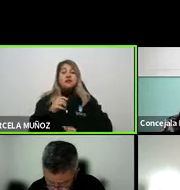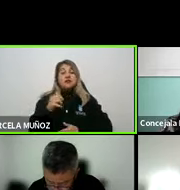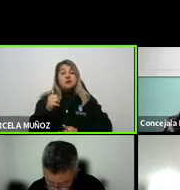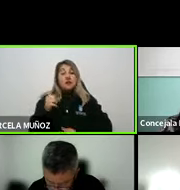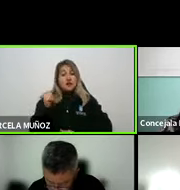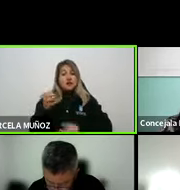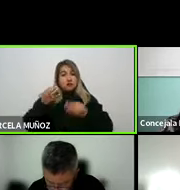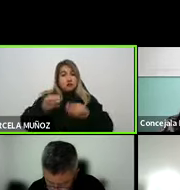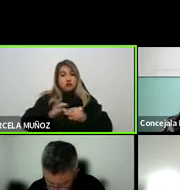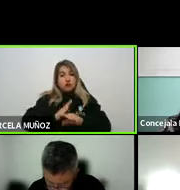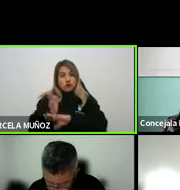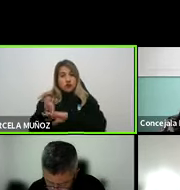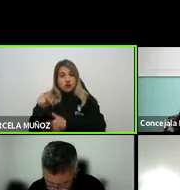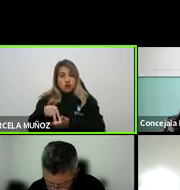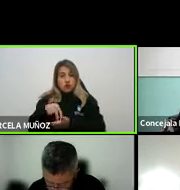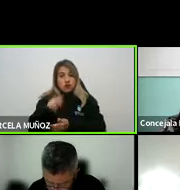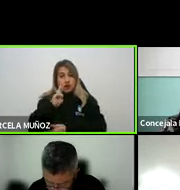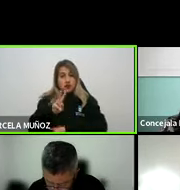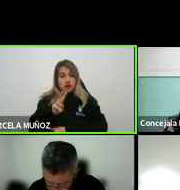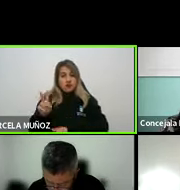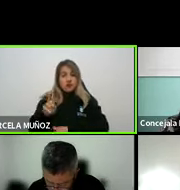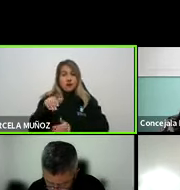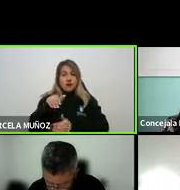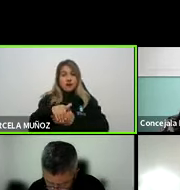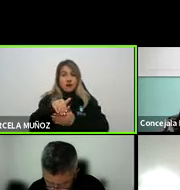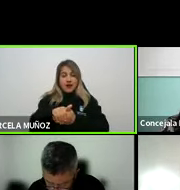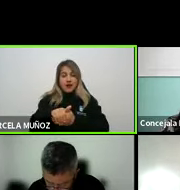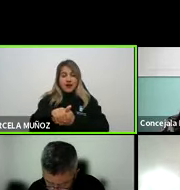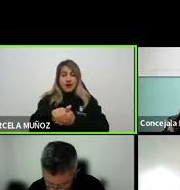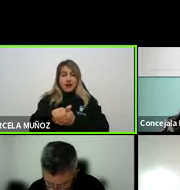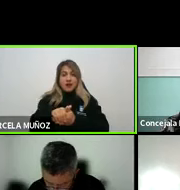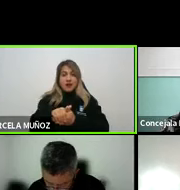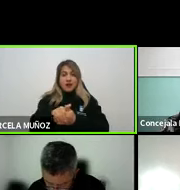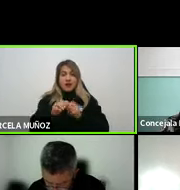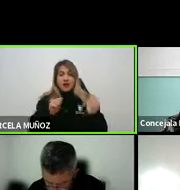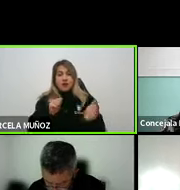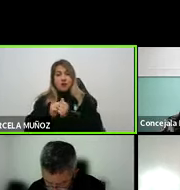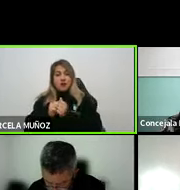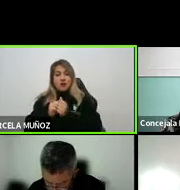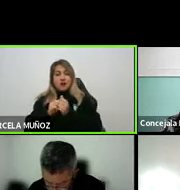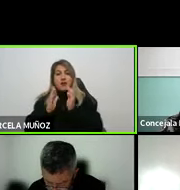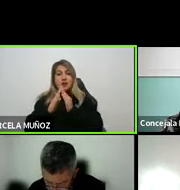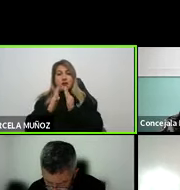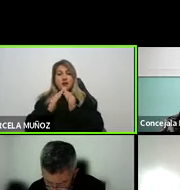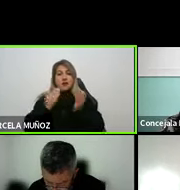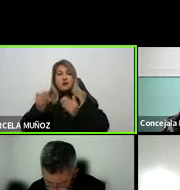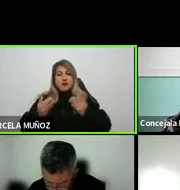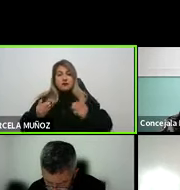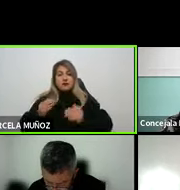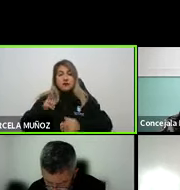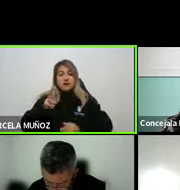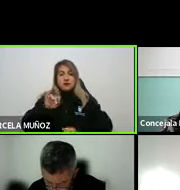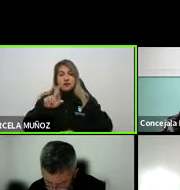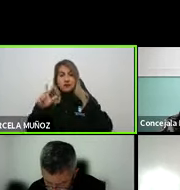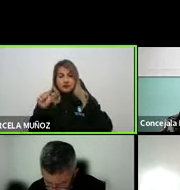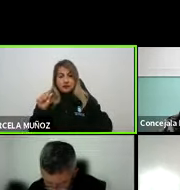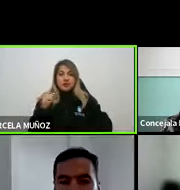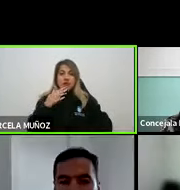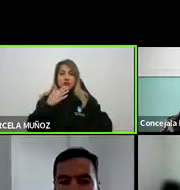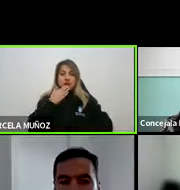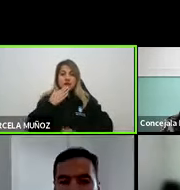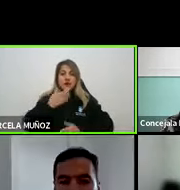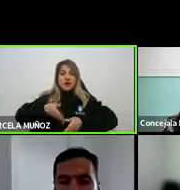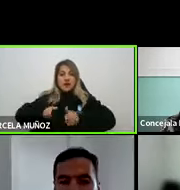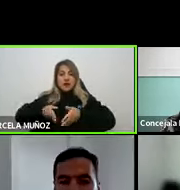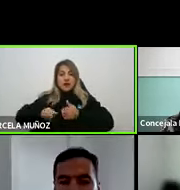también en el territorio. En la tarde, acompañé a la vecina y vecina de la vía Gil de Maister, también de la calle Manuel